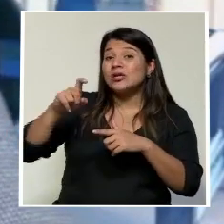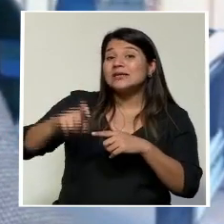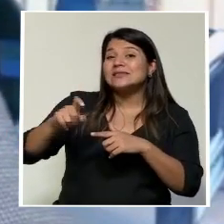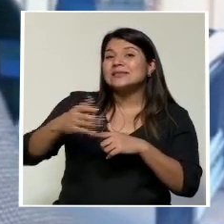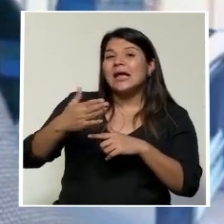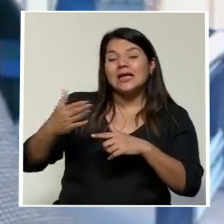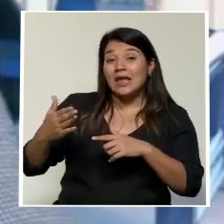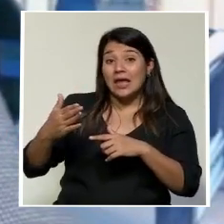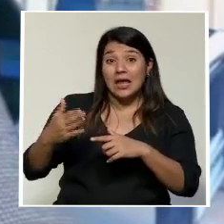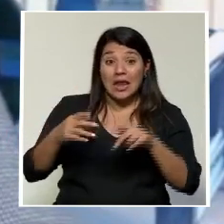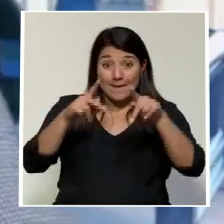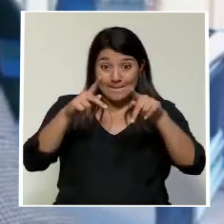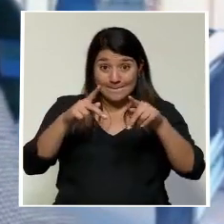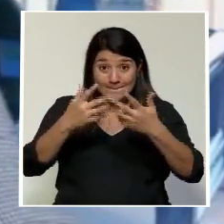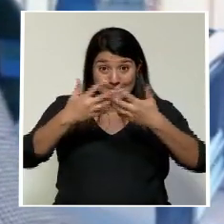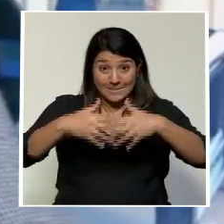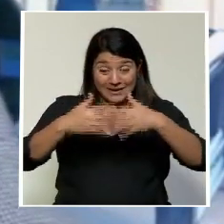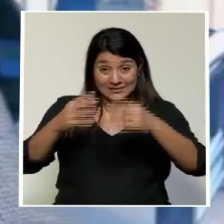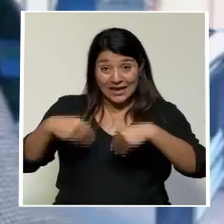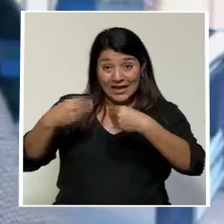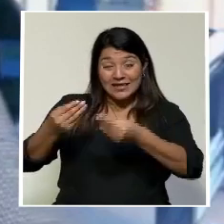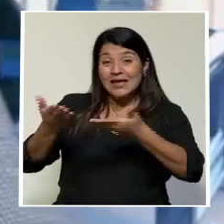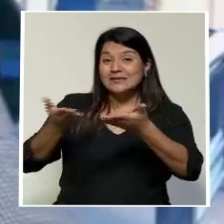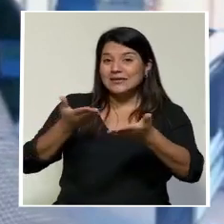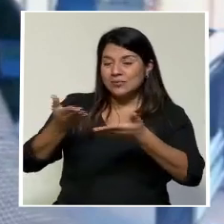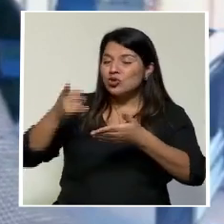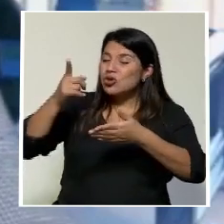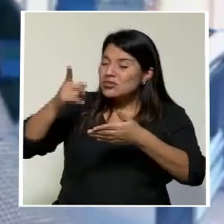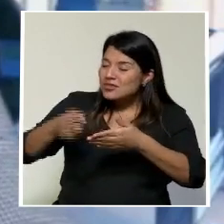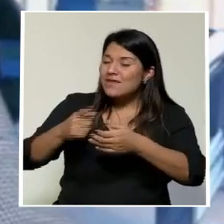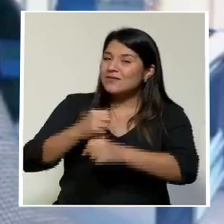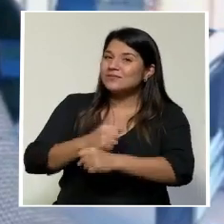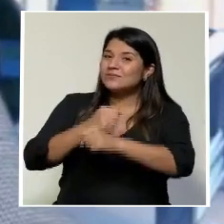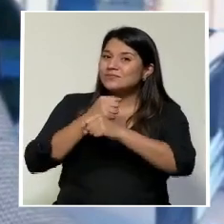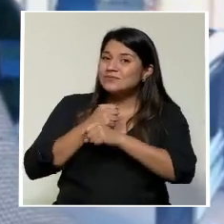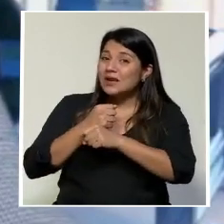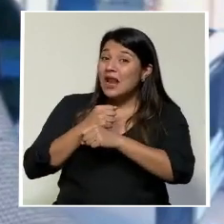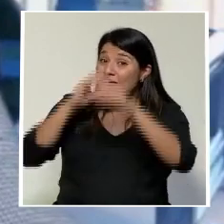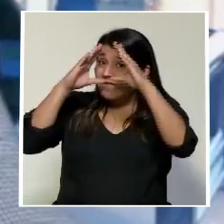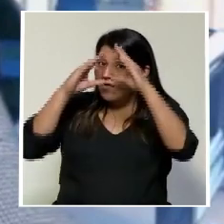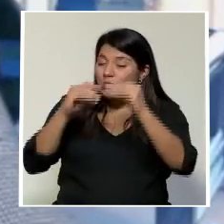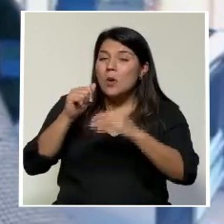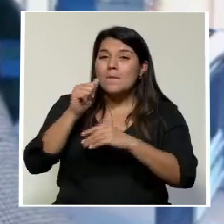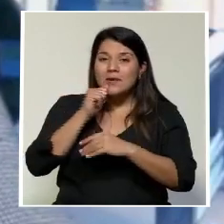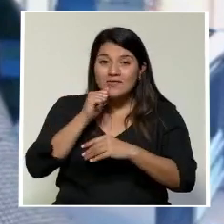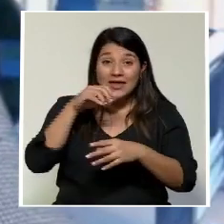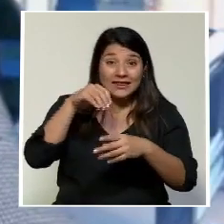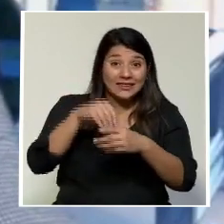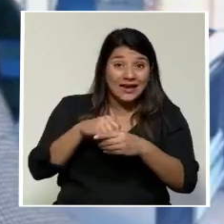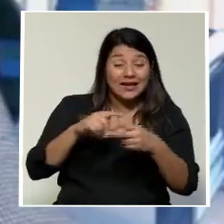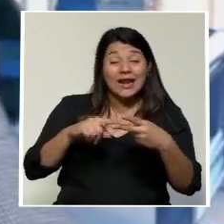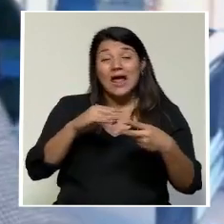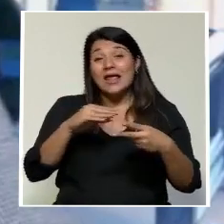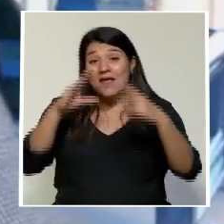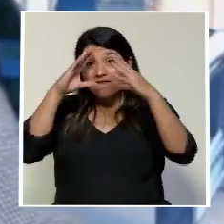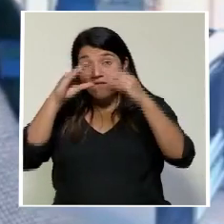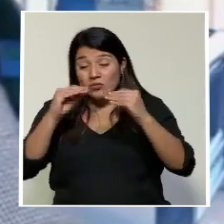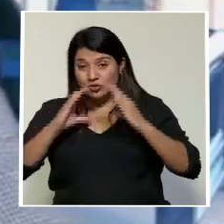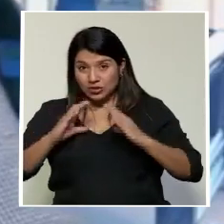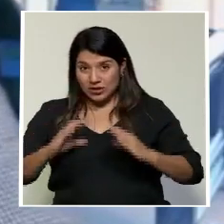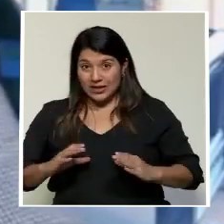proveedor que le brinde los servicios le garantice la confidencialidad de esa información tanto interna como de sus clientes y para